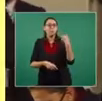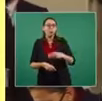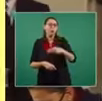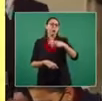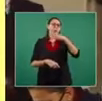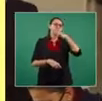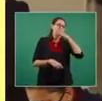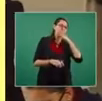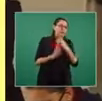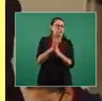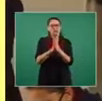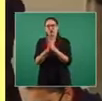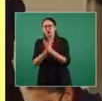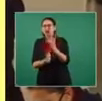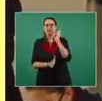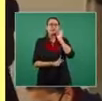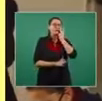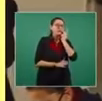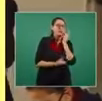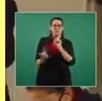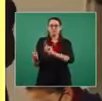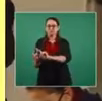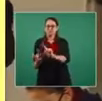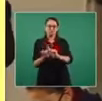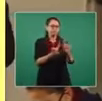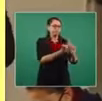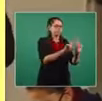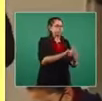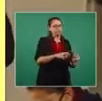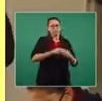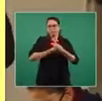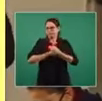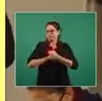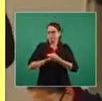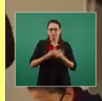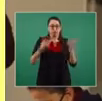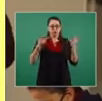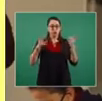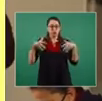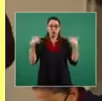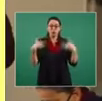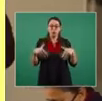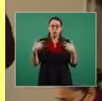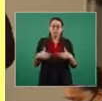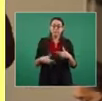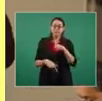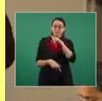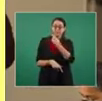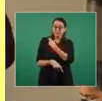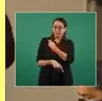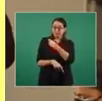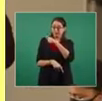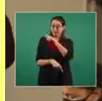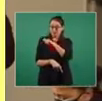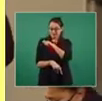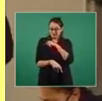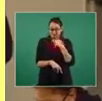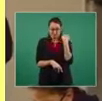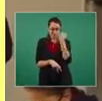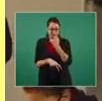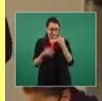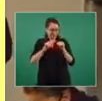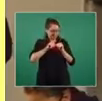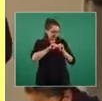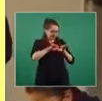España lo que hizo es entregar un idioma que hoy lo hablan 700 millones de personas, presidente. Que si una persona que vive en Madrid va